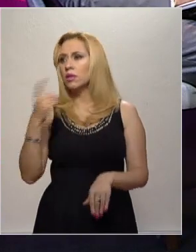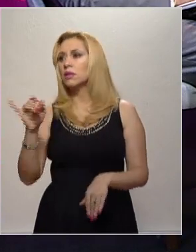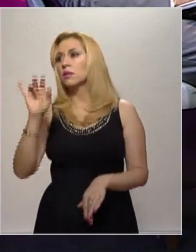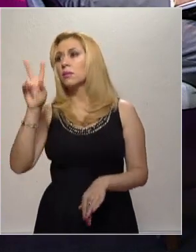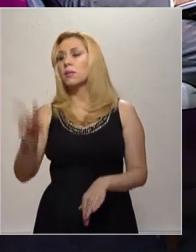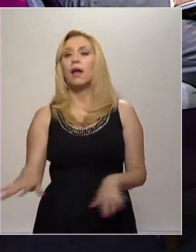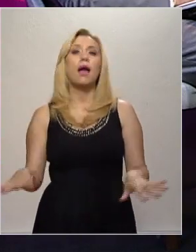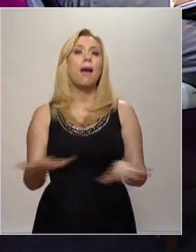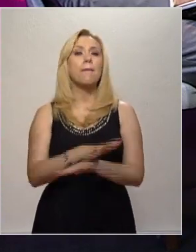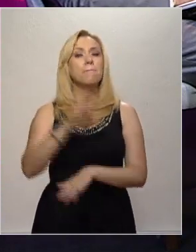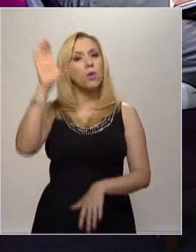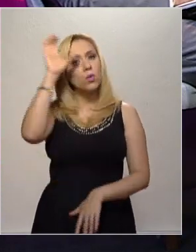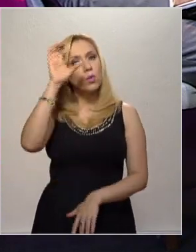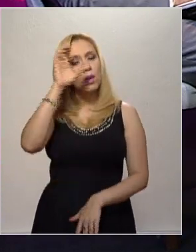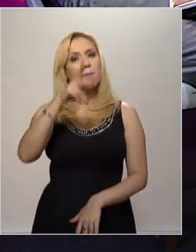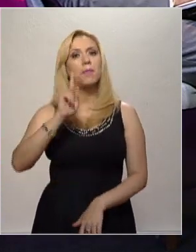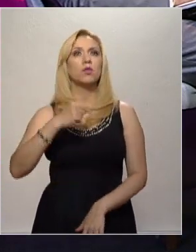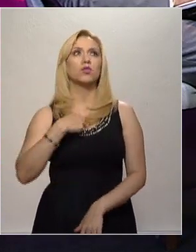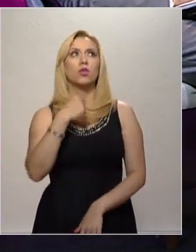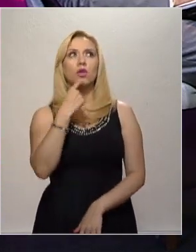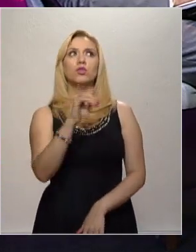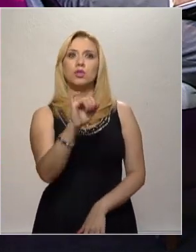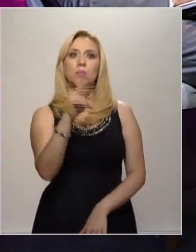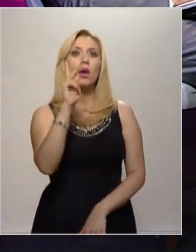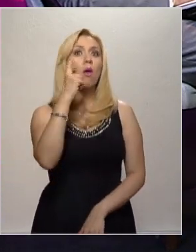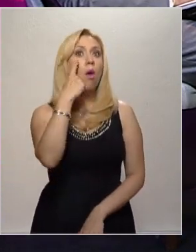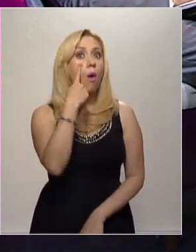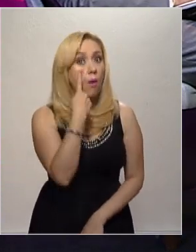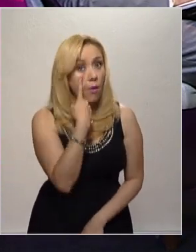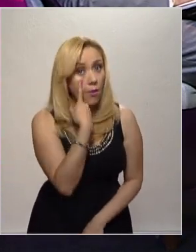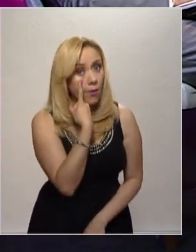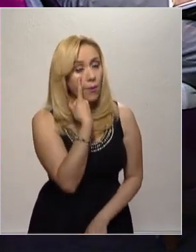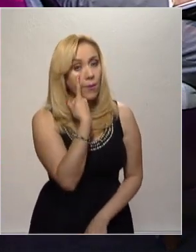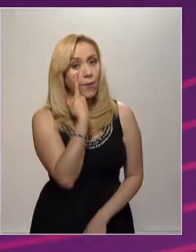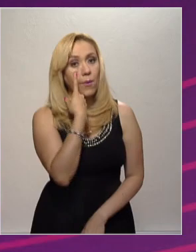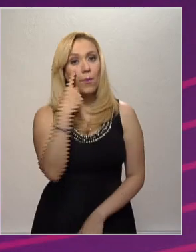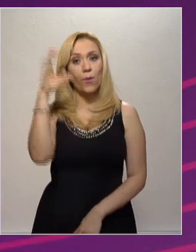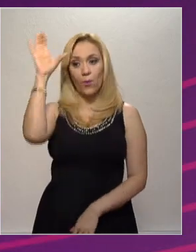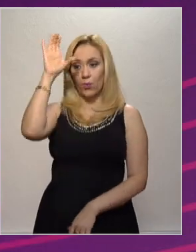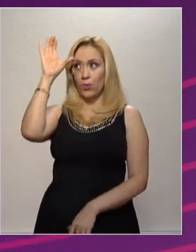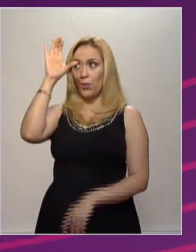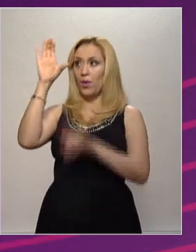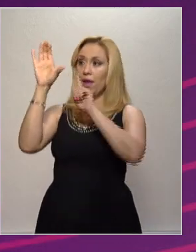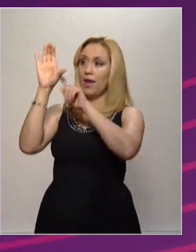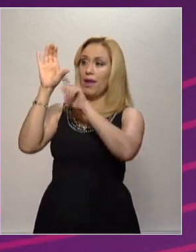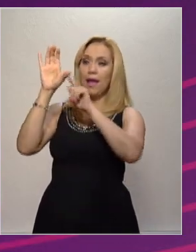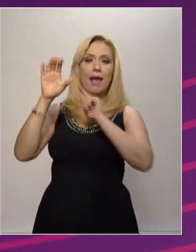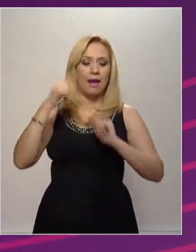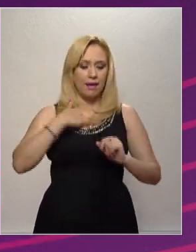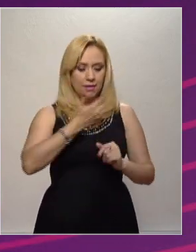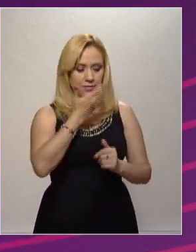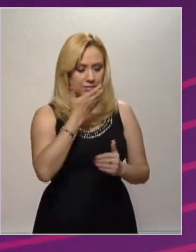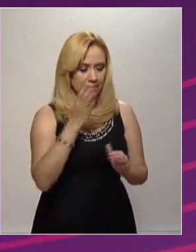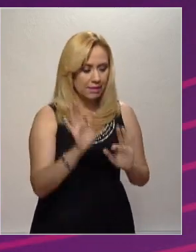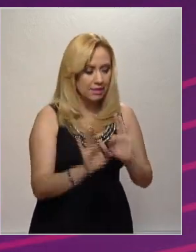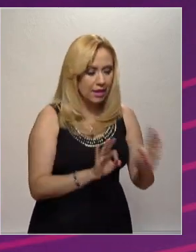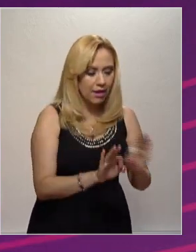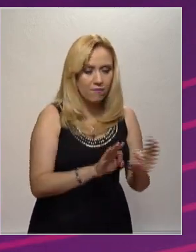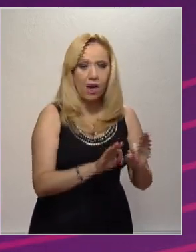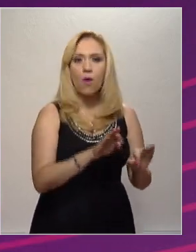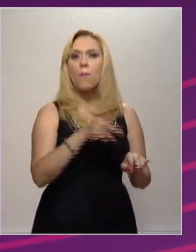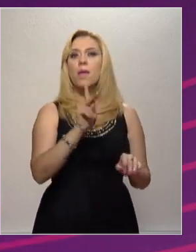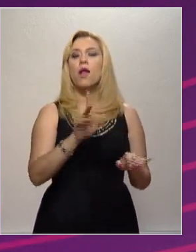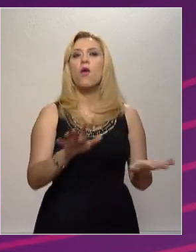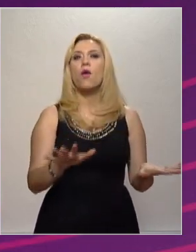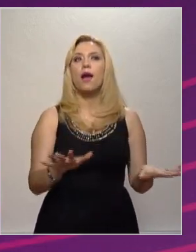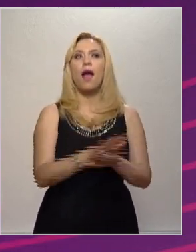es todo un cambio cultural. Y yo diría, sí, pero ojo, la cultura determina nuestras prácticas, pero mediante nuestras prácticas transformamos